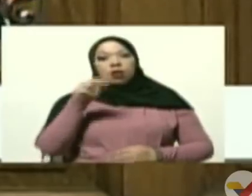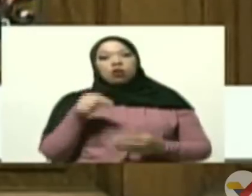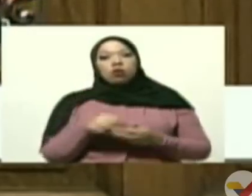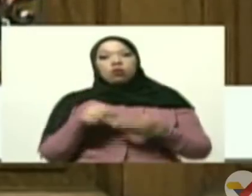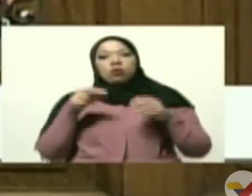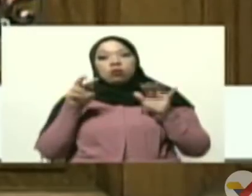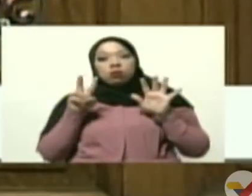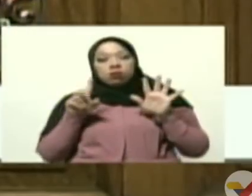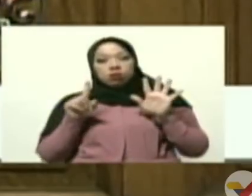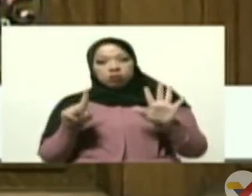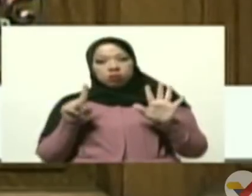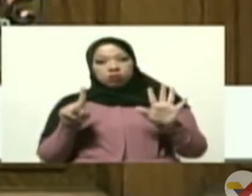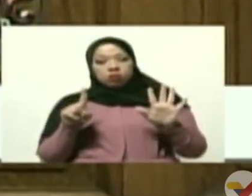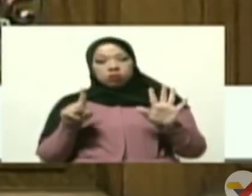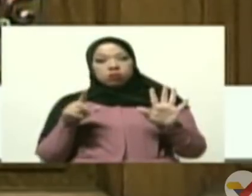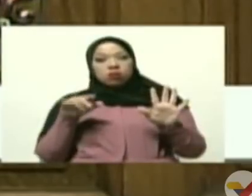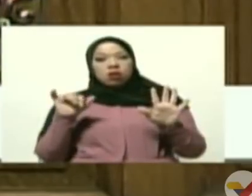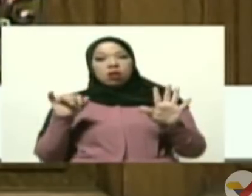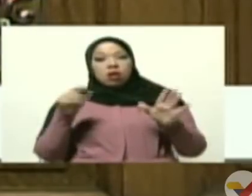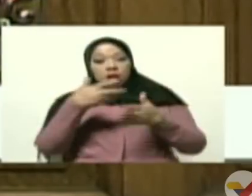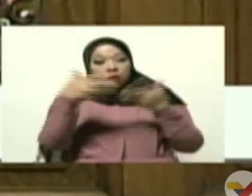el Instituto Agrario Nacional